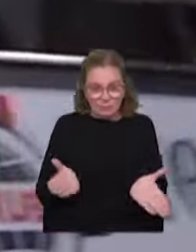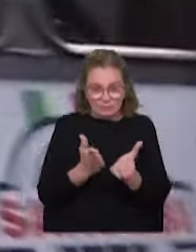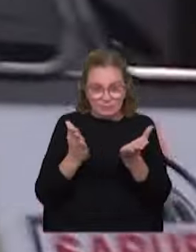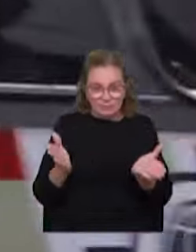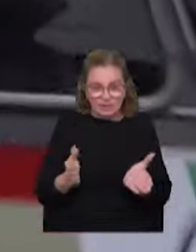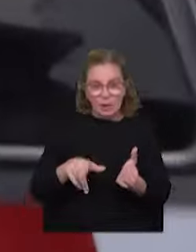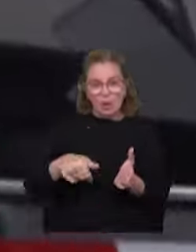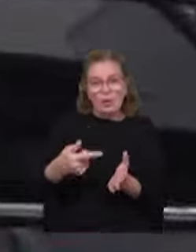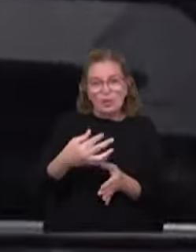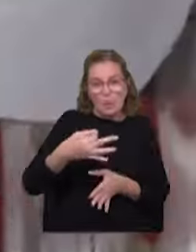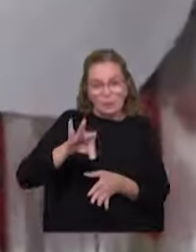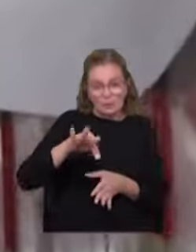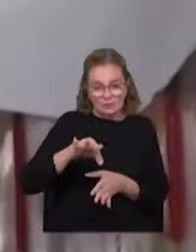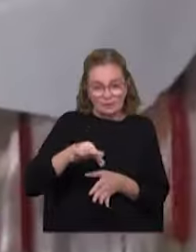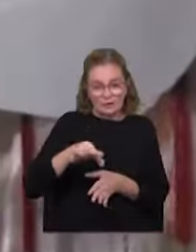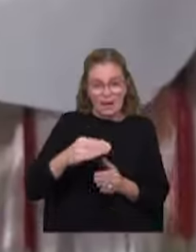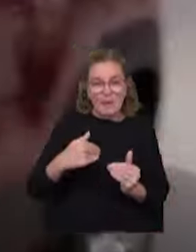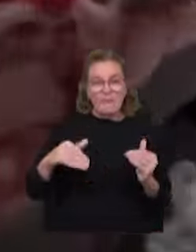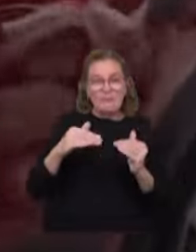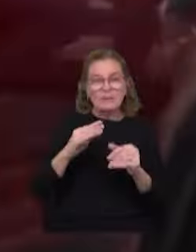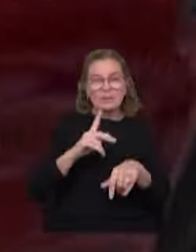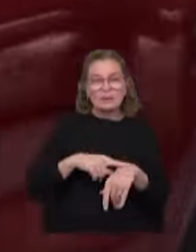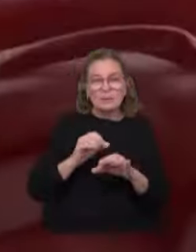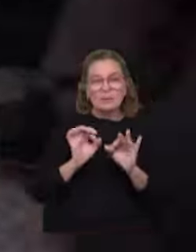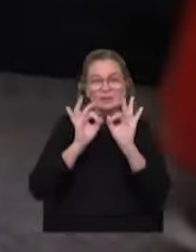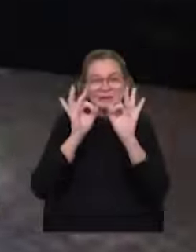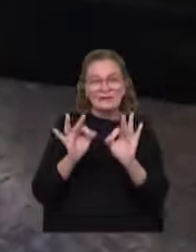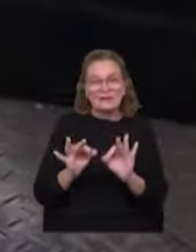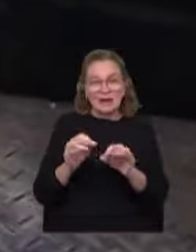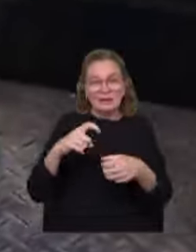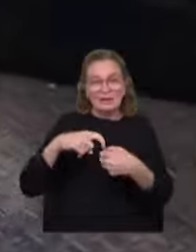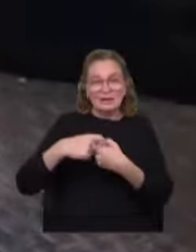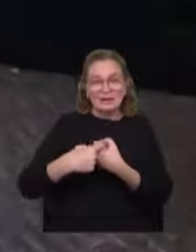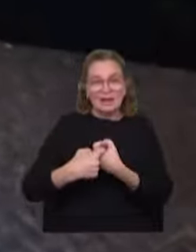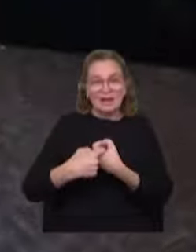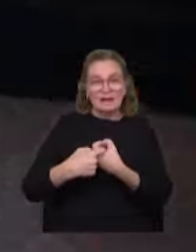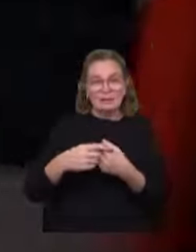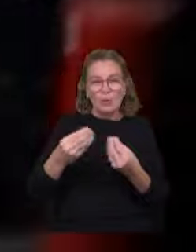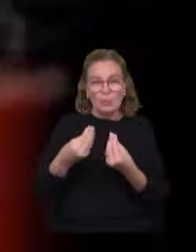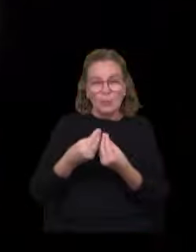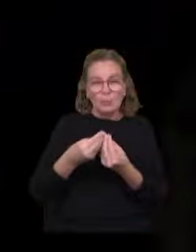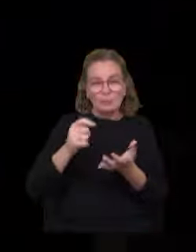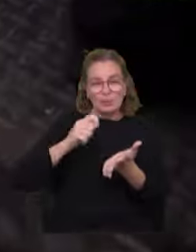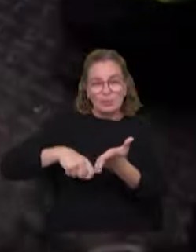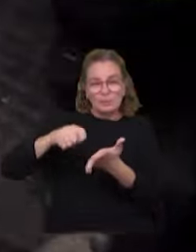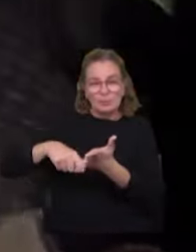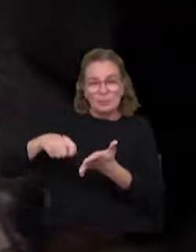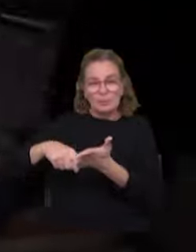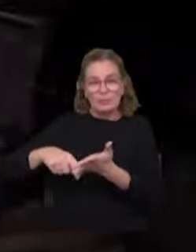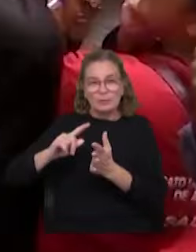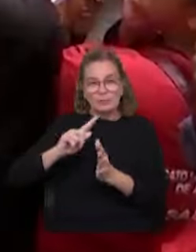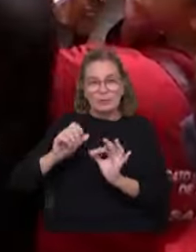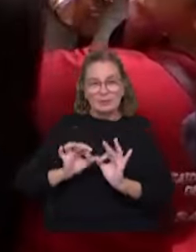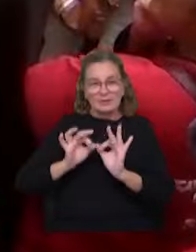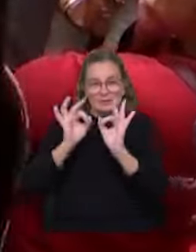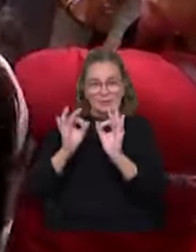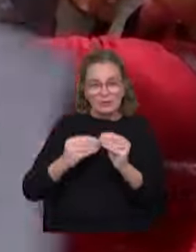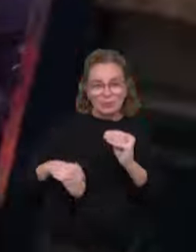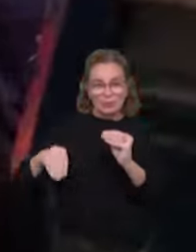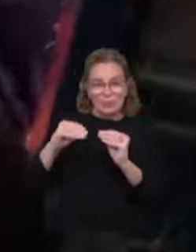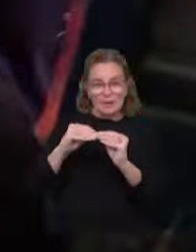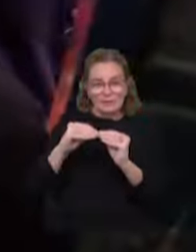otras oportunidades en simultáneo llegaron a la sede sindical otras cuantas rúbricas que Al filo del plazo no llegaron a sumarse al